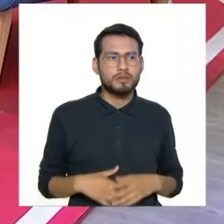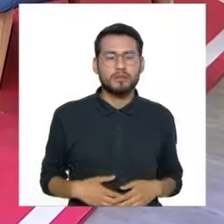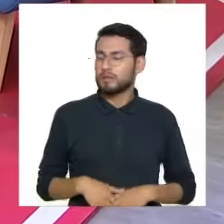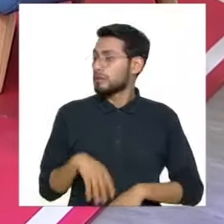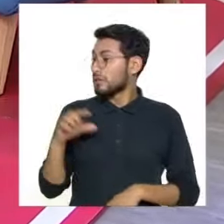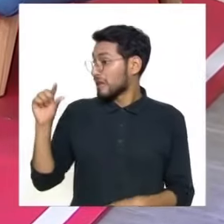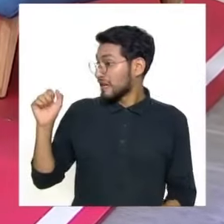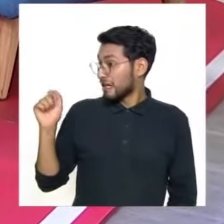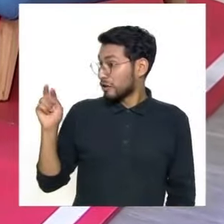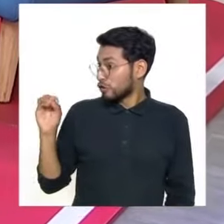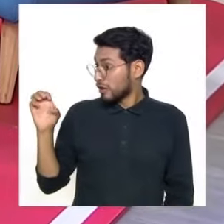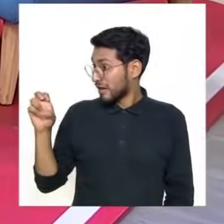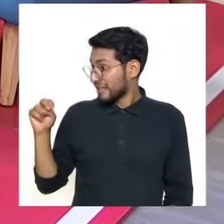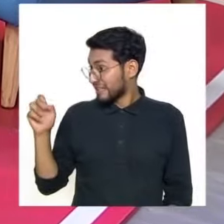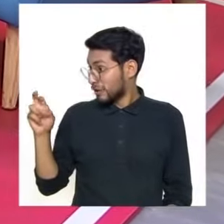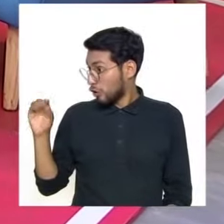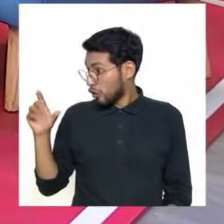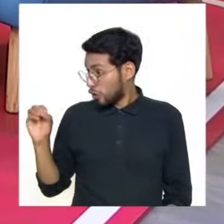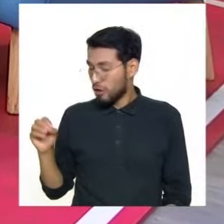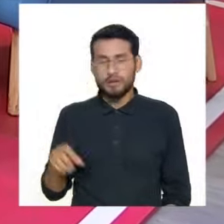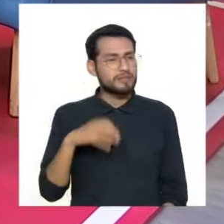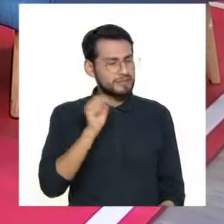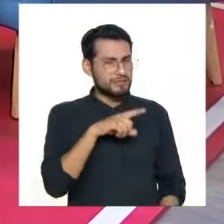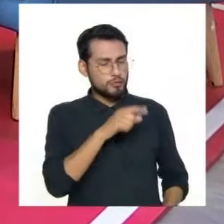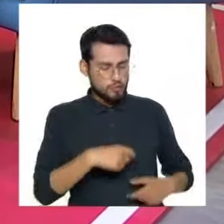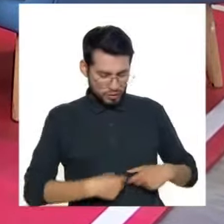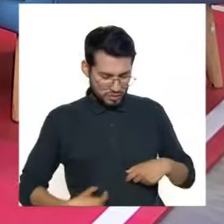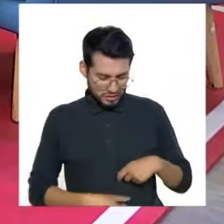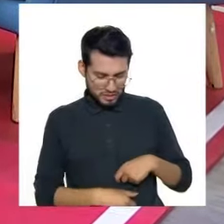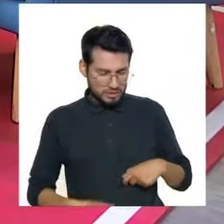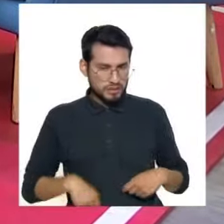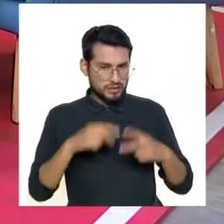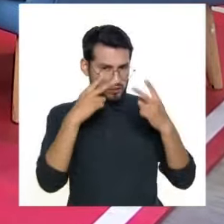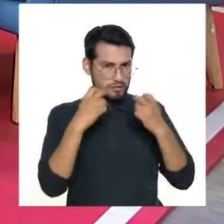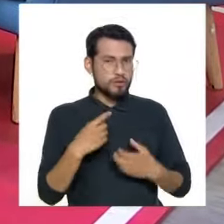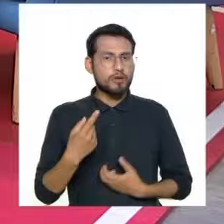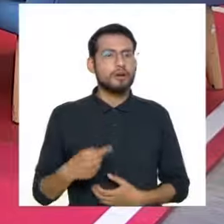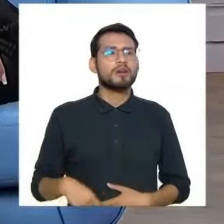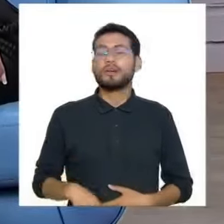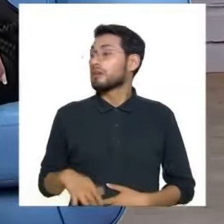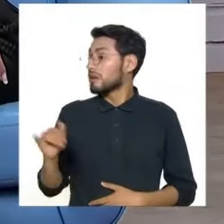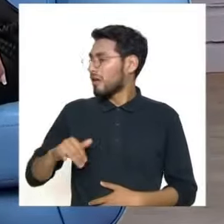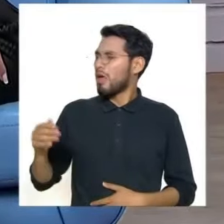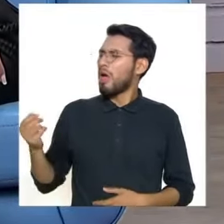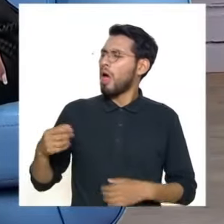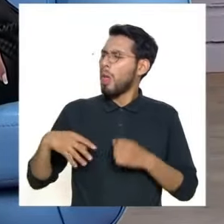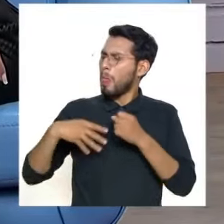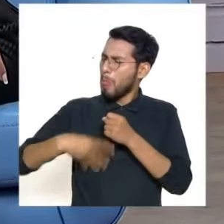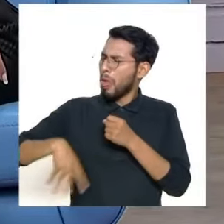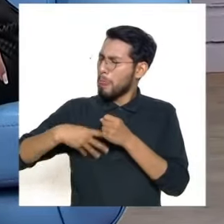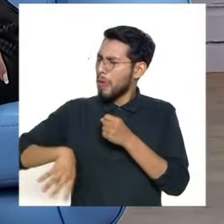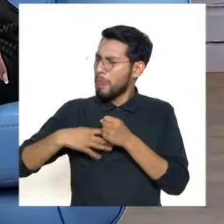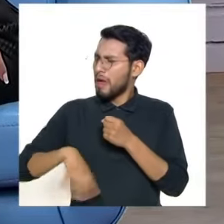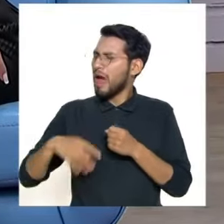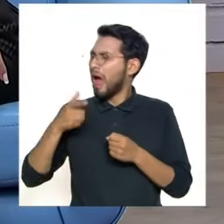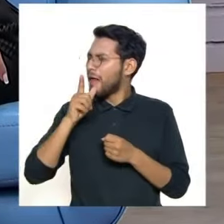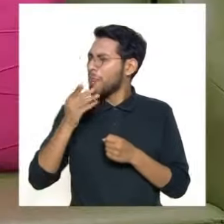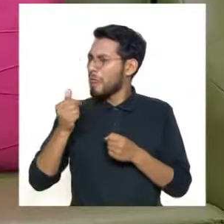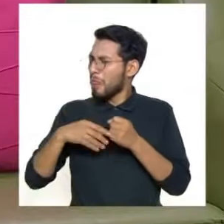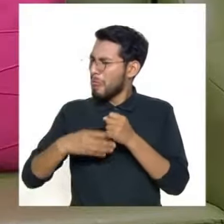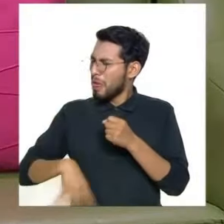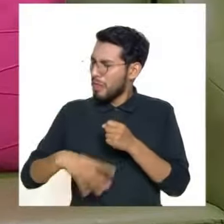Espe un gastroenterólogo es el que hace los exámenes que que se llaman las colonoscopias aquí y tener diarrea constante también es un síntoma eh